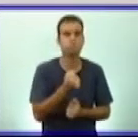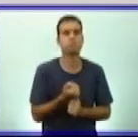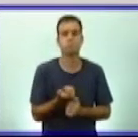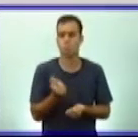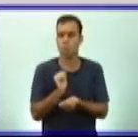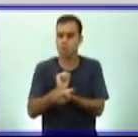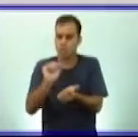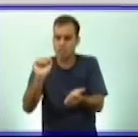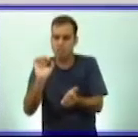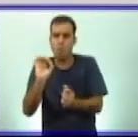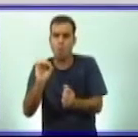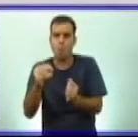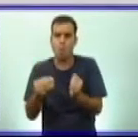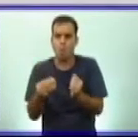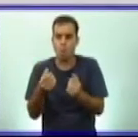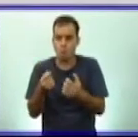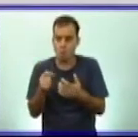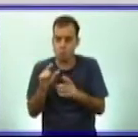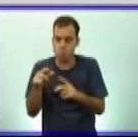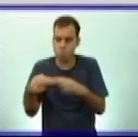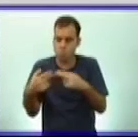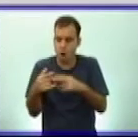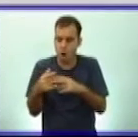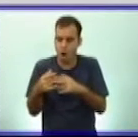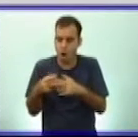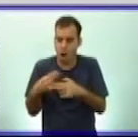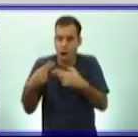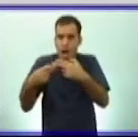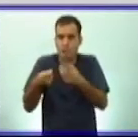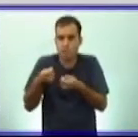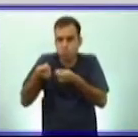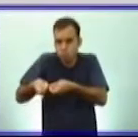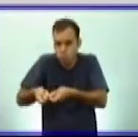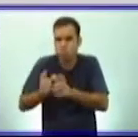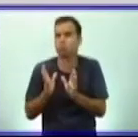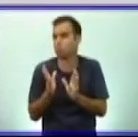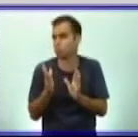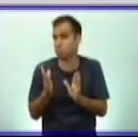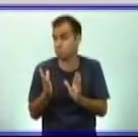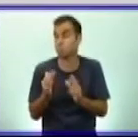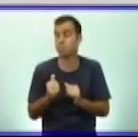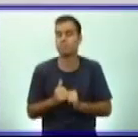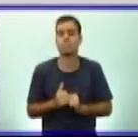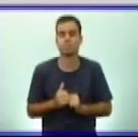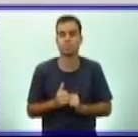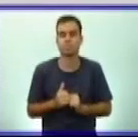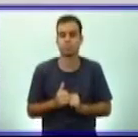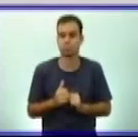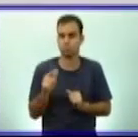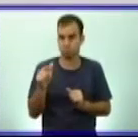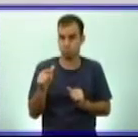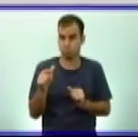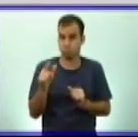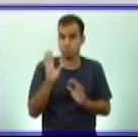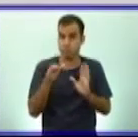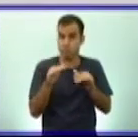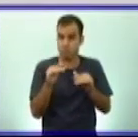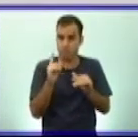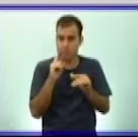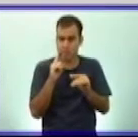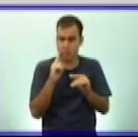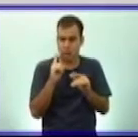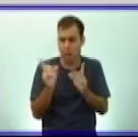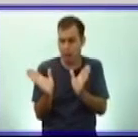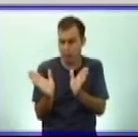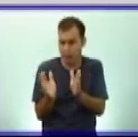caso, valoramos que para aquellos casos en los cuales la resistencia fuera pequeña o